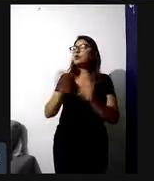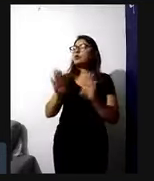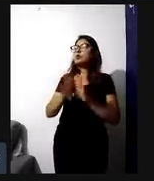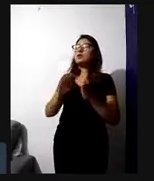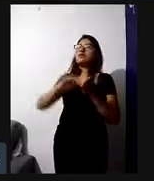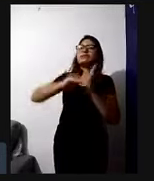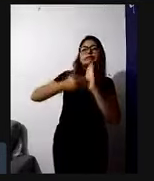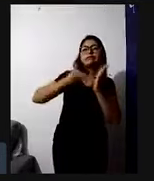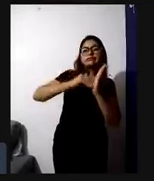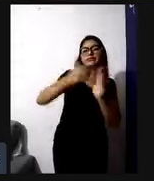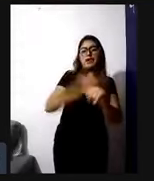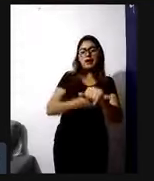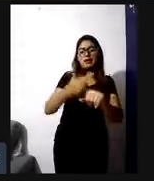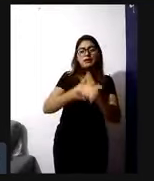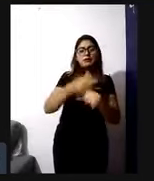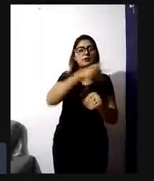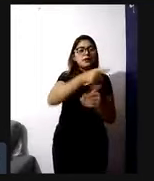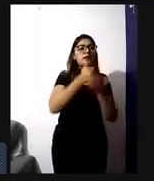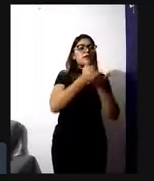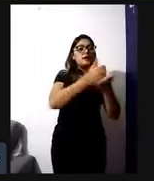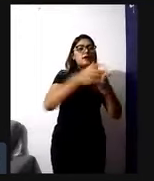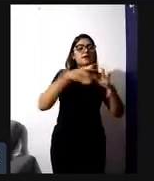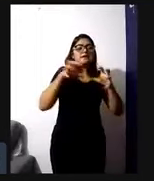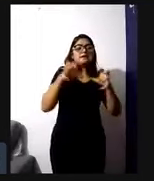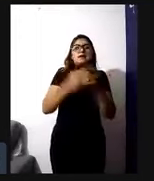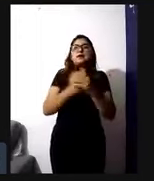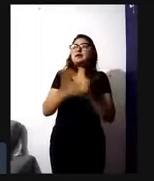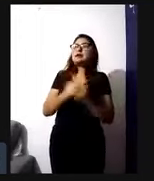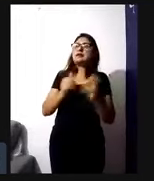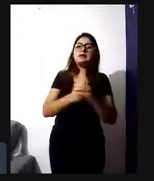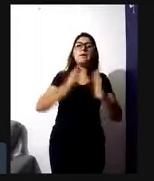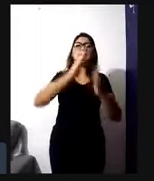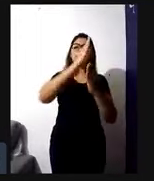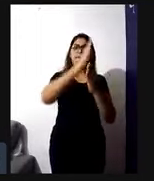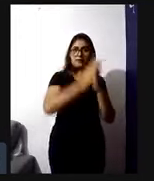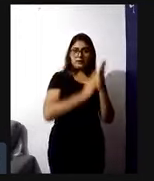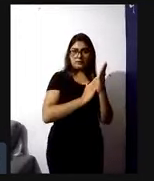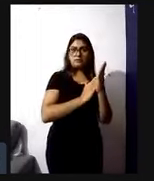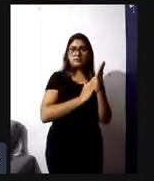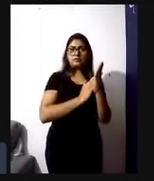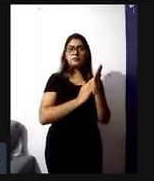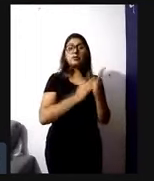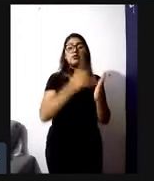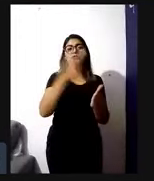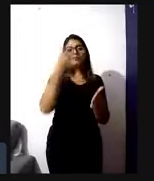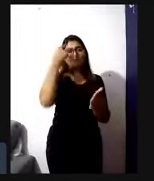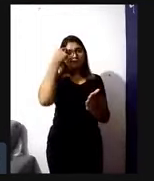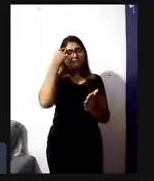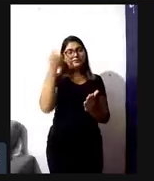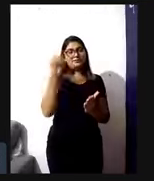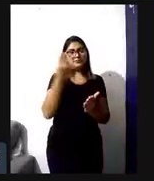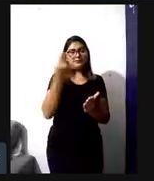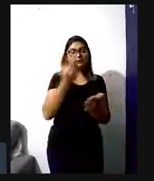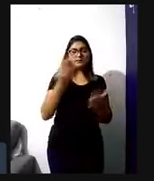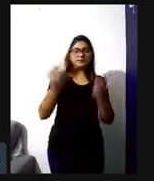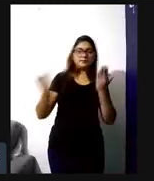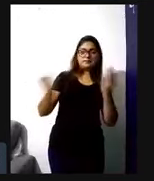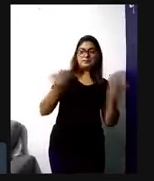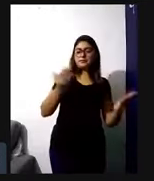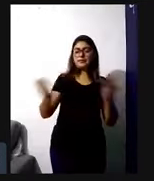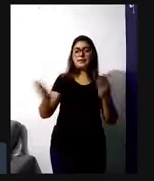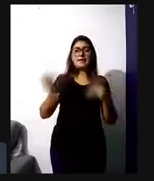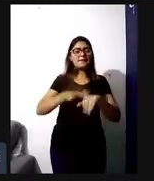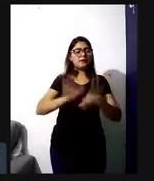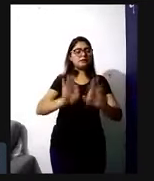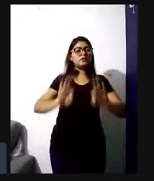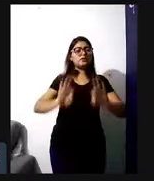puedo entender el tema de la ansiedad, sí, pero ahí habría que valorar qué es más importante, si un ratito de ansiedad y a lo